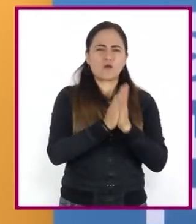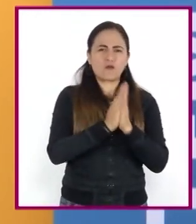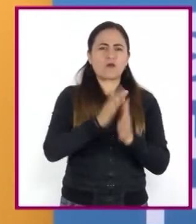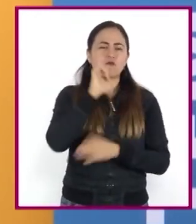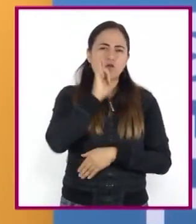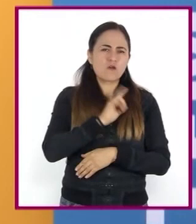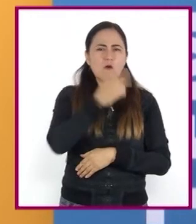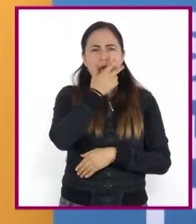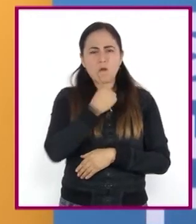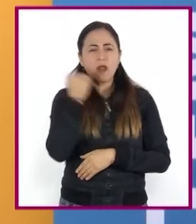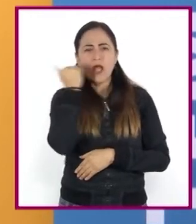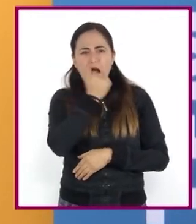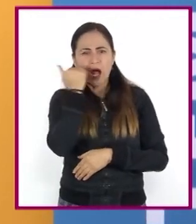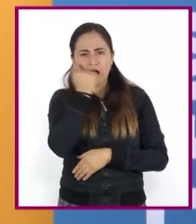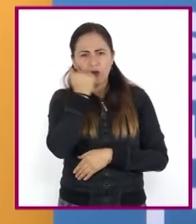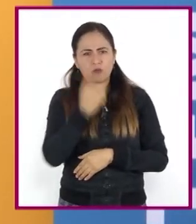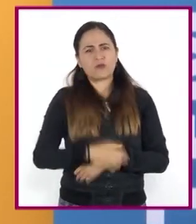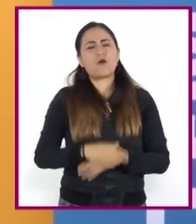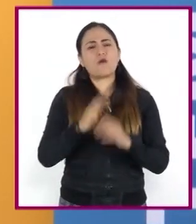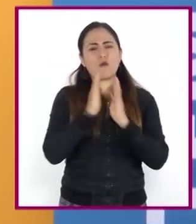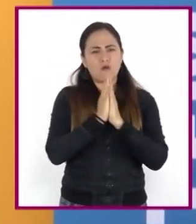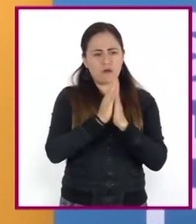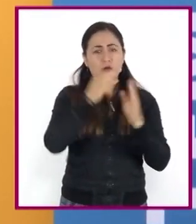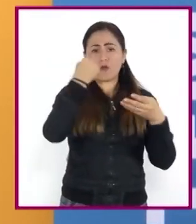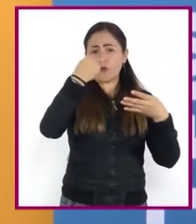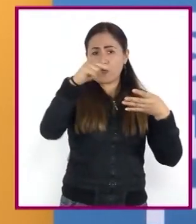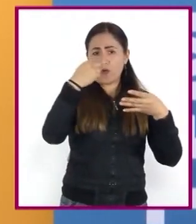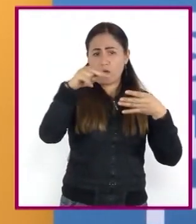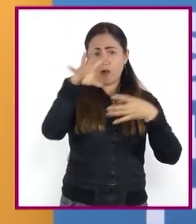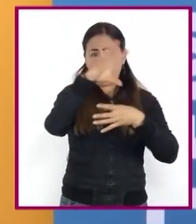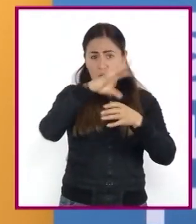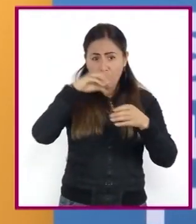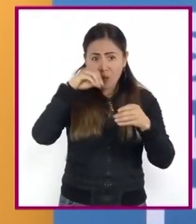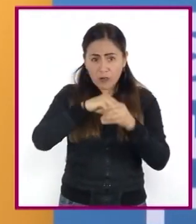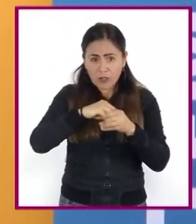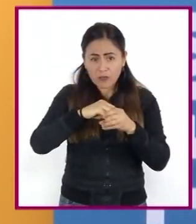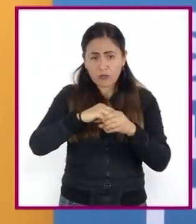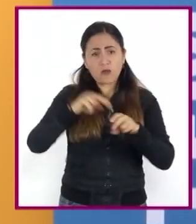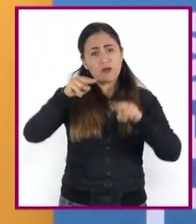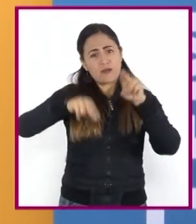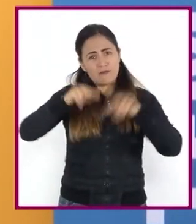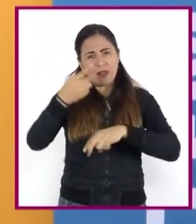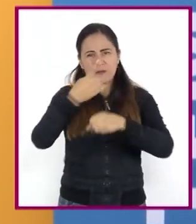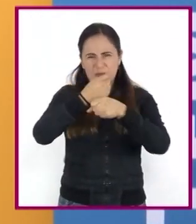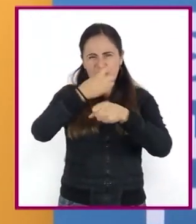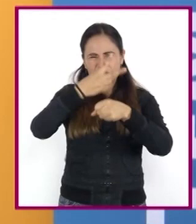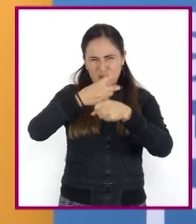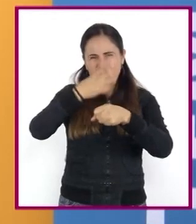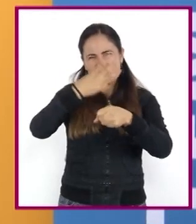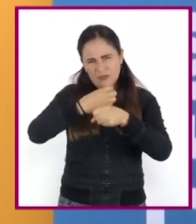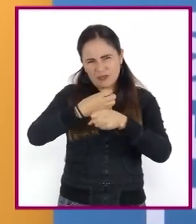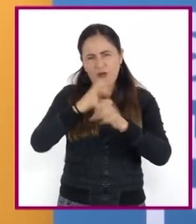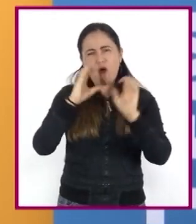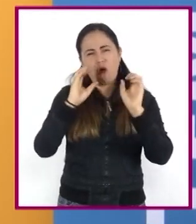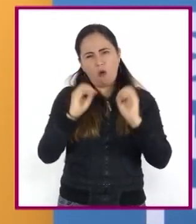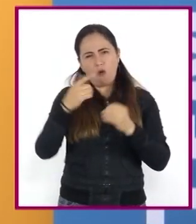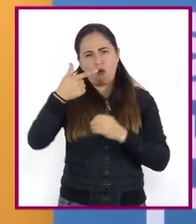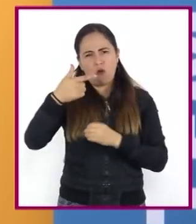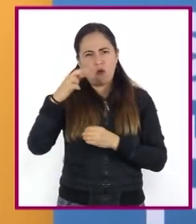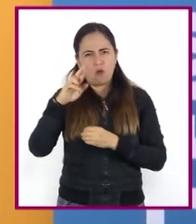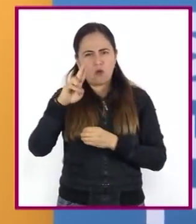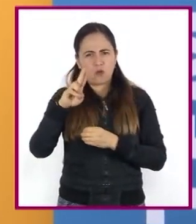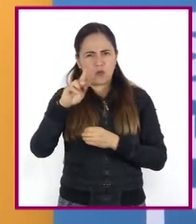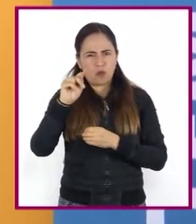al responder, escribiera su nombre completo, grado y grupo al cual estaba inscrito. Esto